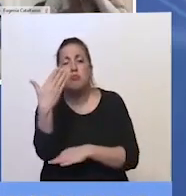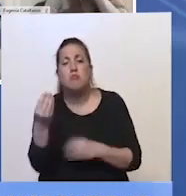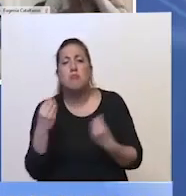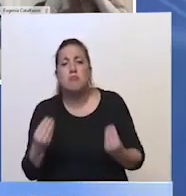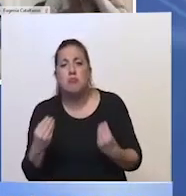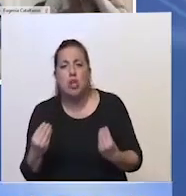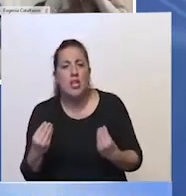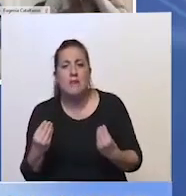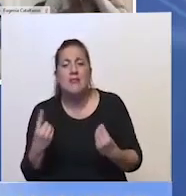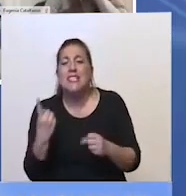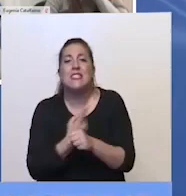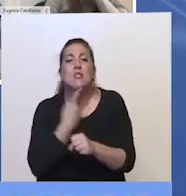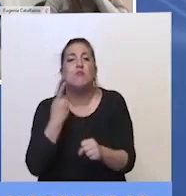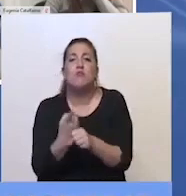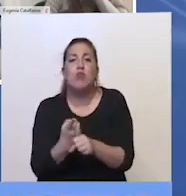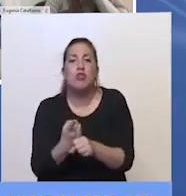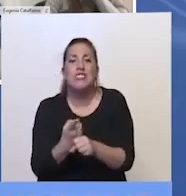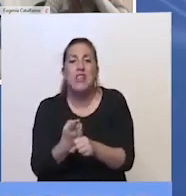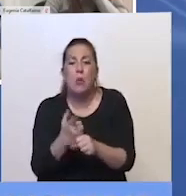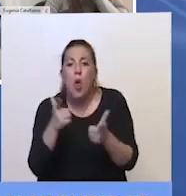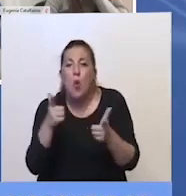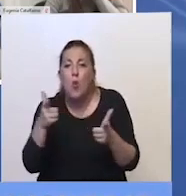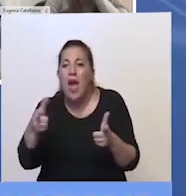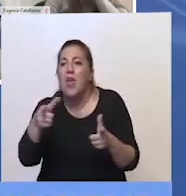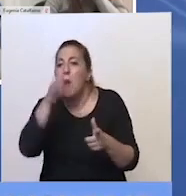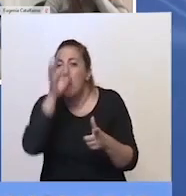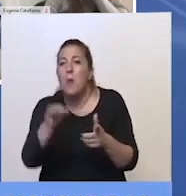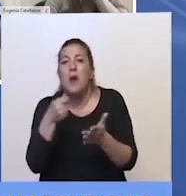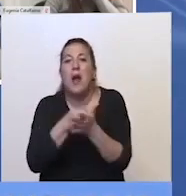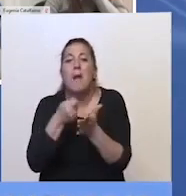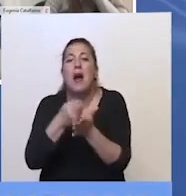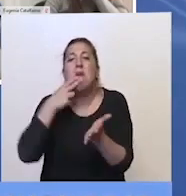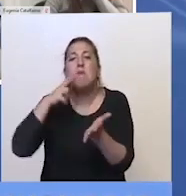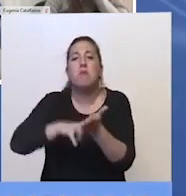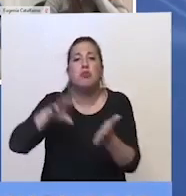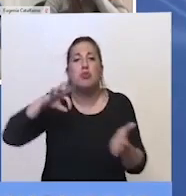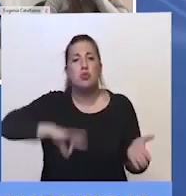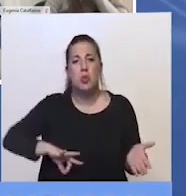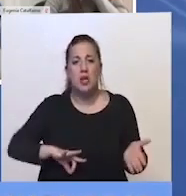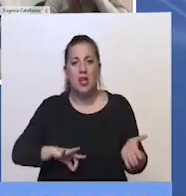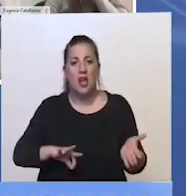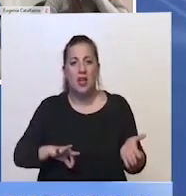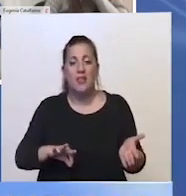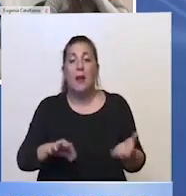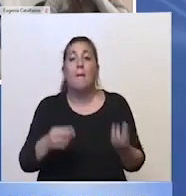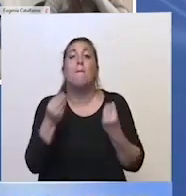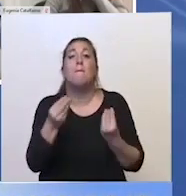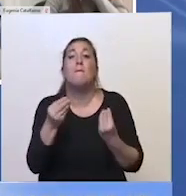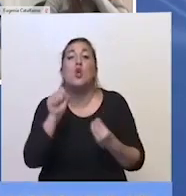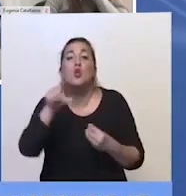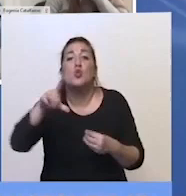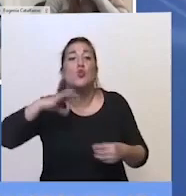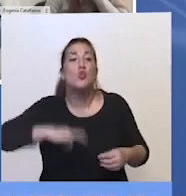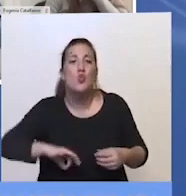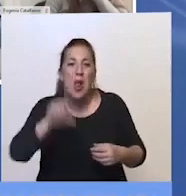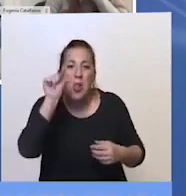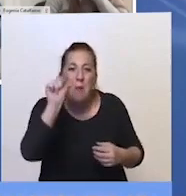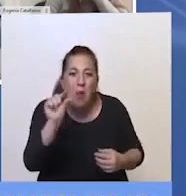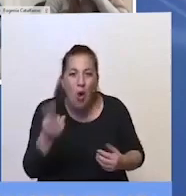a los otros? Es imposible, no están alcanzados, no pagan el impuesto a las ganancias, infelizmente porque su salario es muy